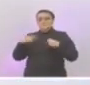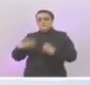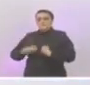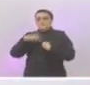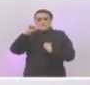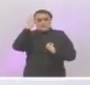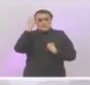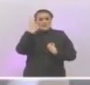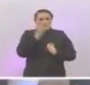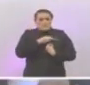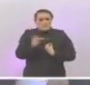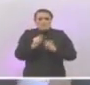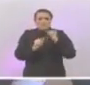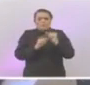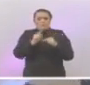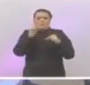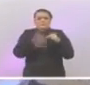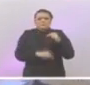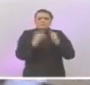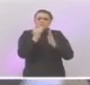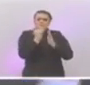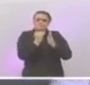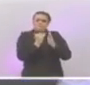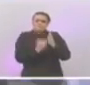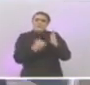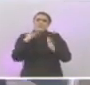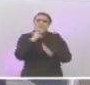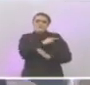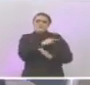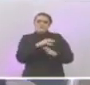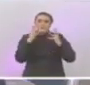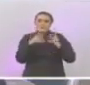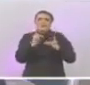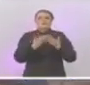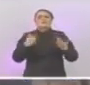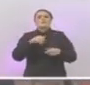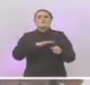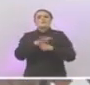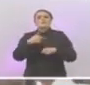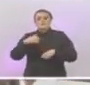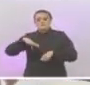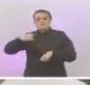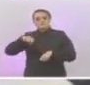queremos que la pobreza disminuya de manera más rápida. En este reto, aunado